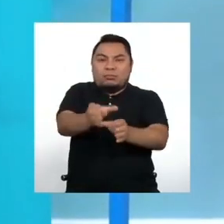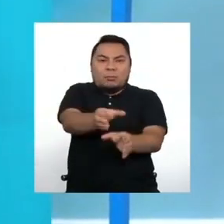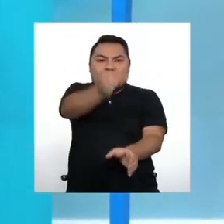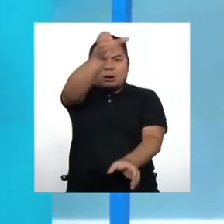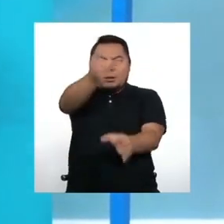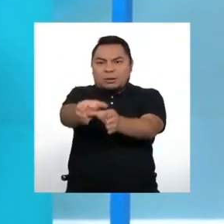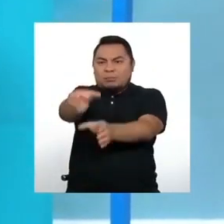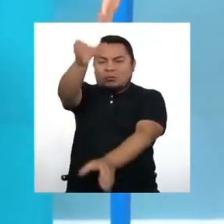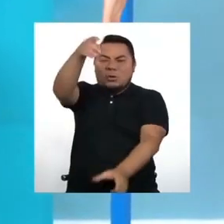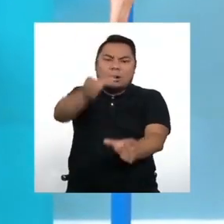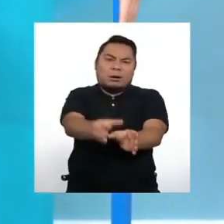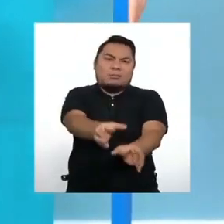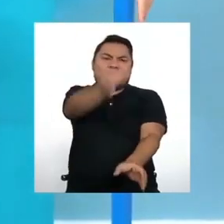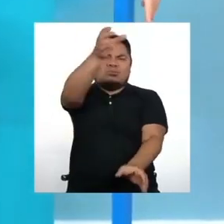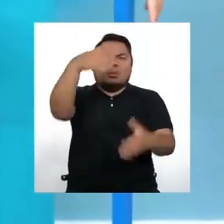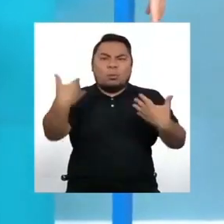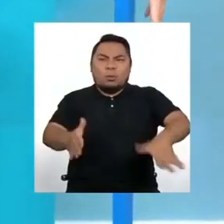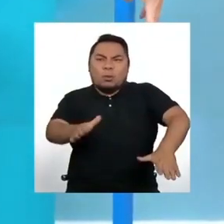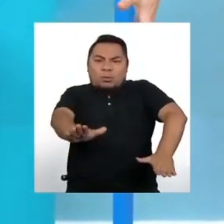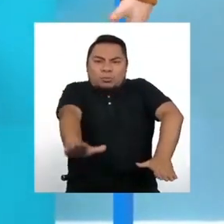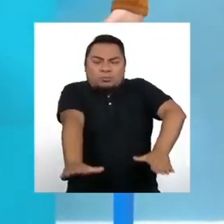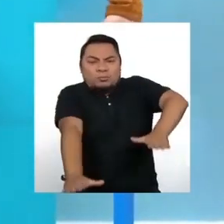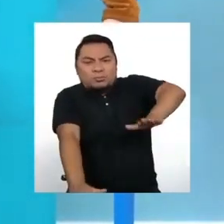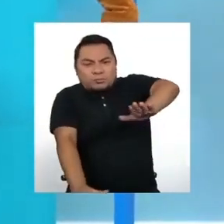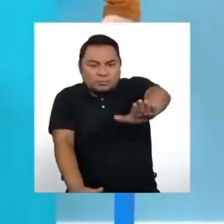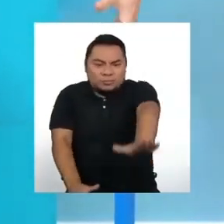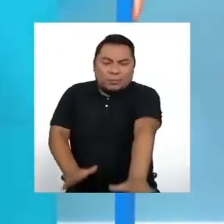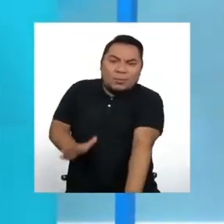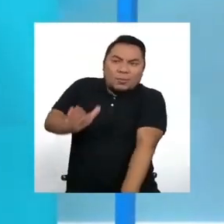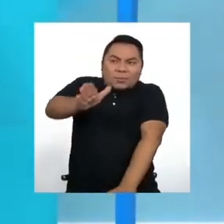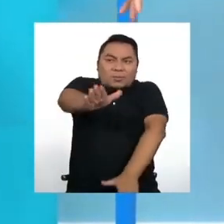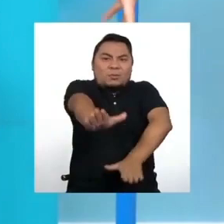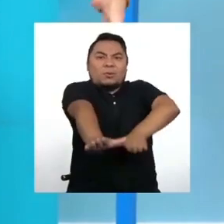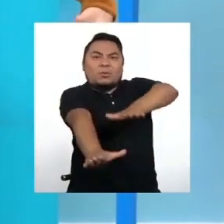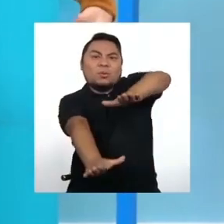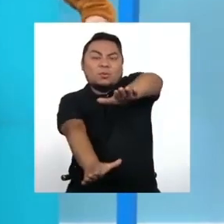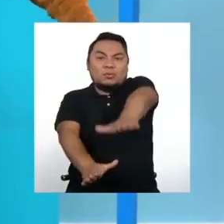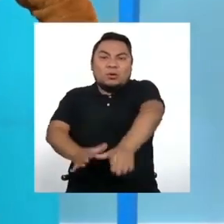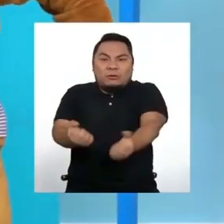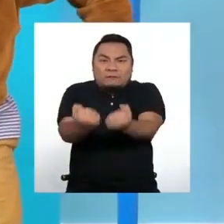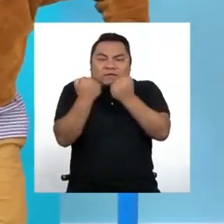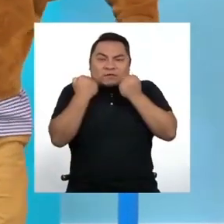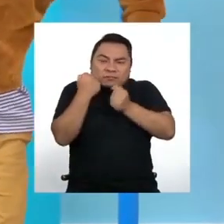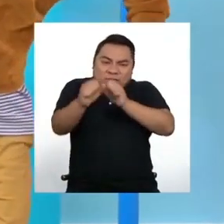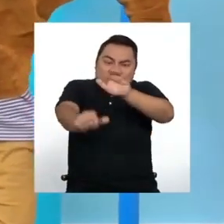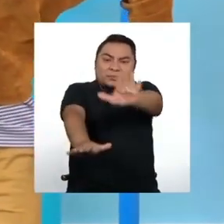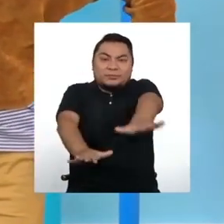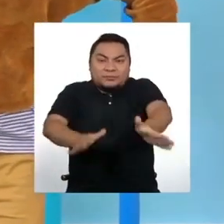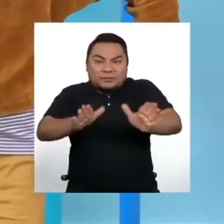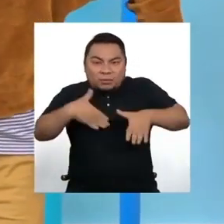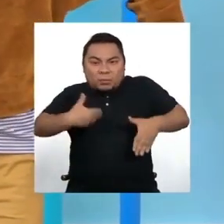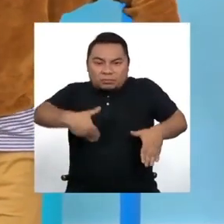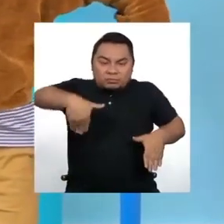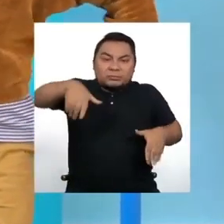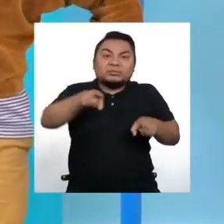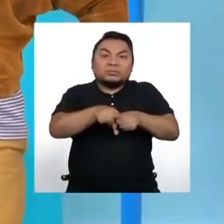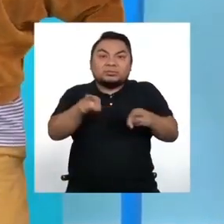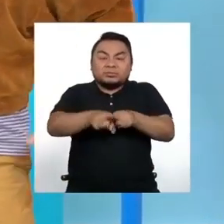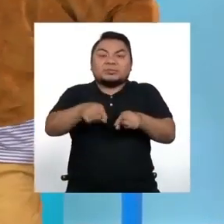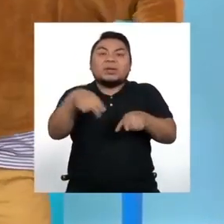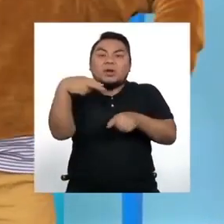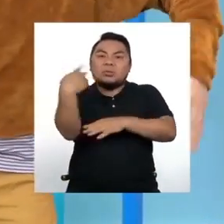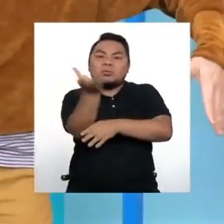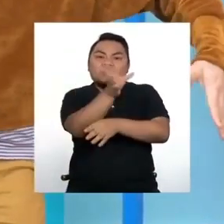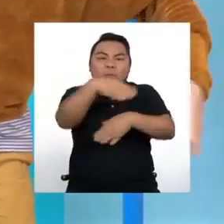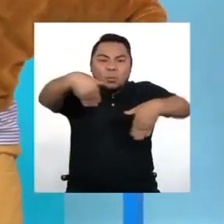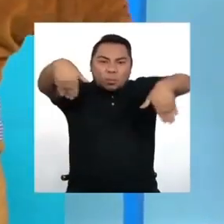poemas que escribo o los objetos que me recuerden este tiempo. ¡Puedo guardarme una mascarilla!